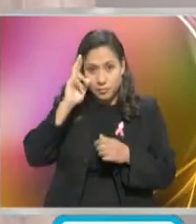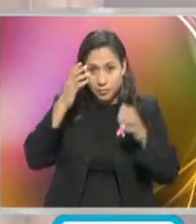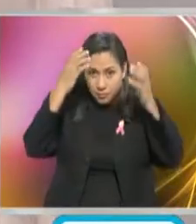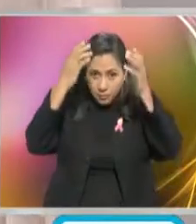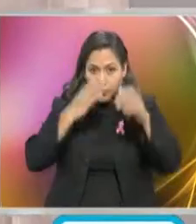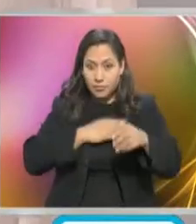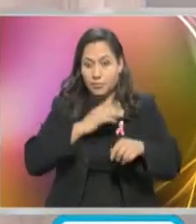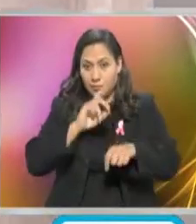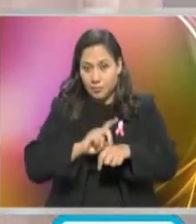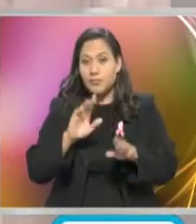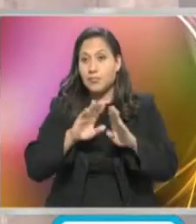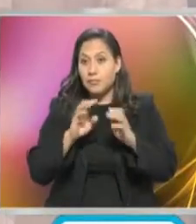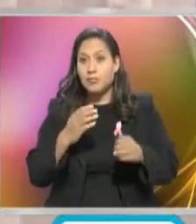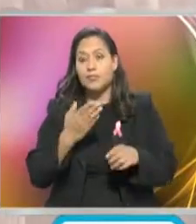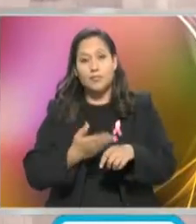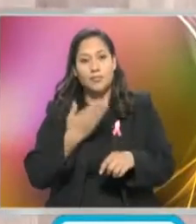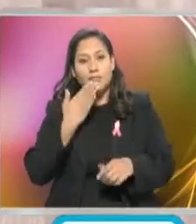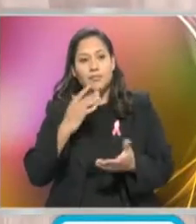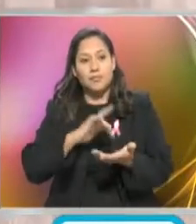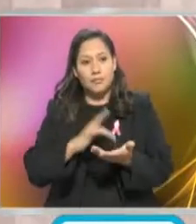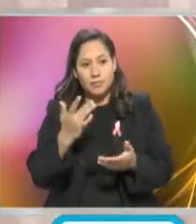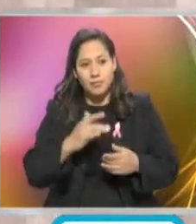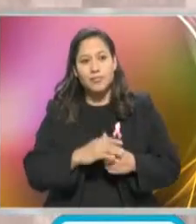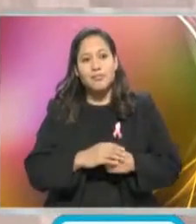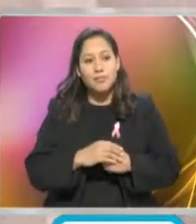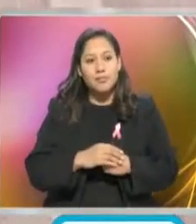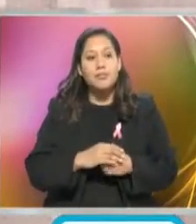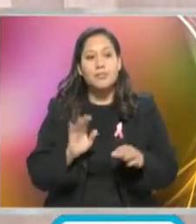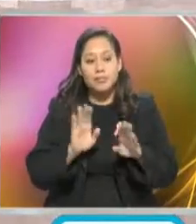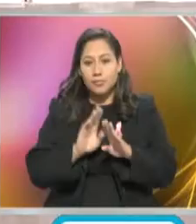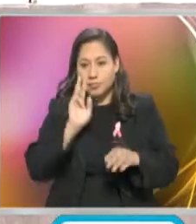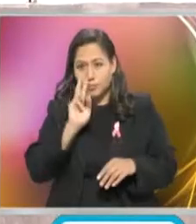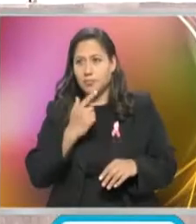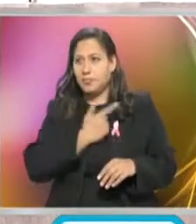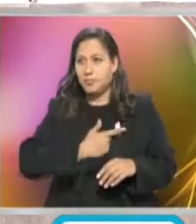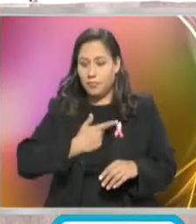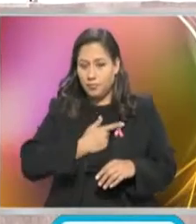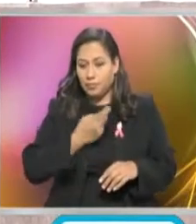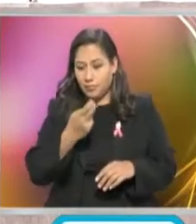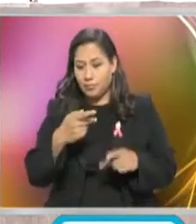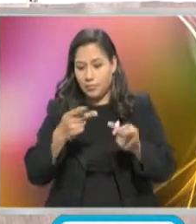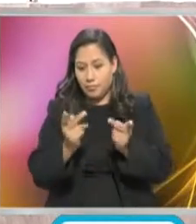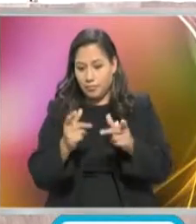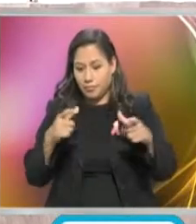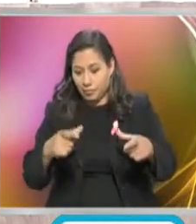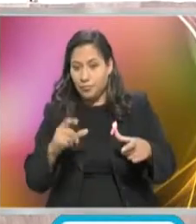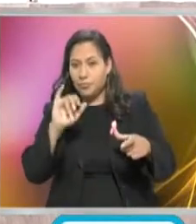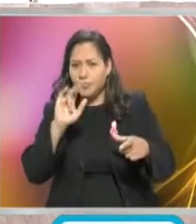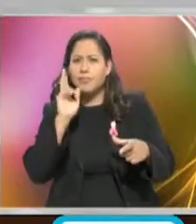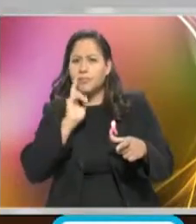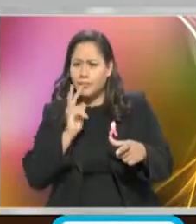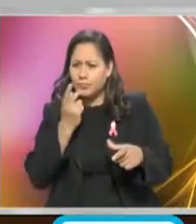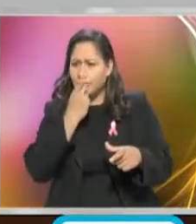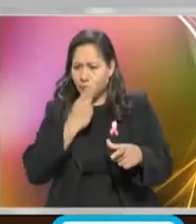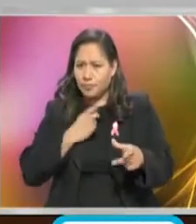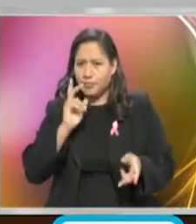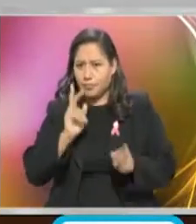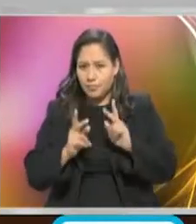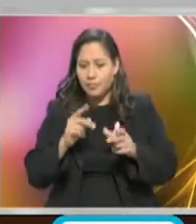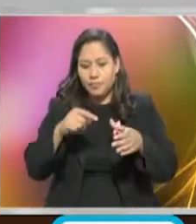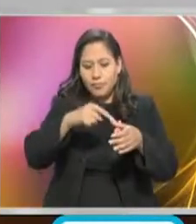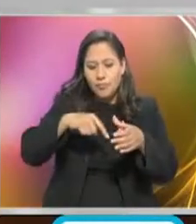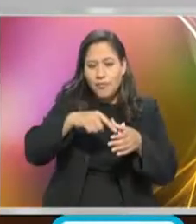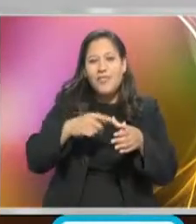chef, muy buenos días. ¿Cómo estás? Muy bien, gracias. Qué bueno, qué bueno. ¿Cómo es Me encanta este platillo, ¿eh? ¿Sí? A ver, Sí, me dijiste que platícame un eres fan poquito del de él. sushi, ¿no?